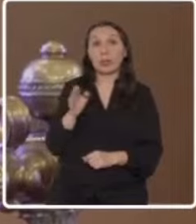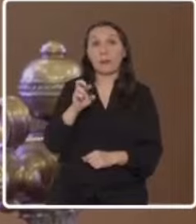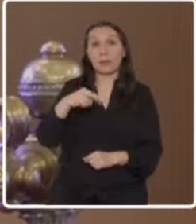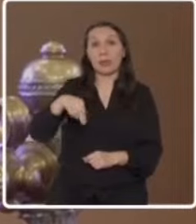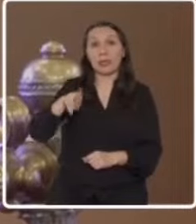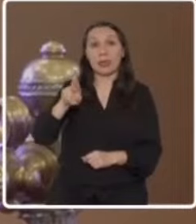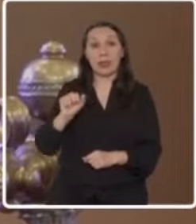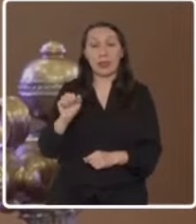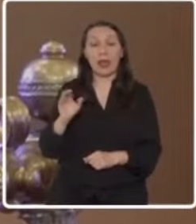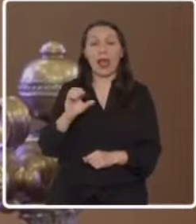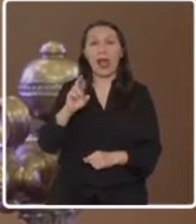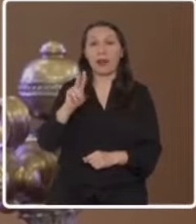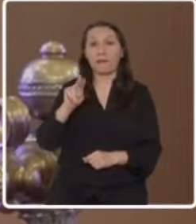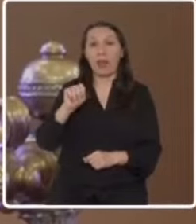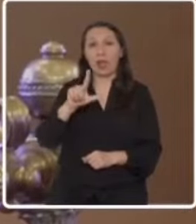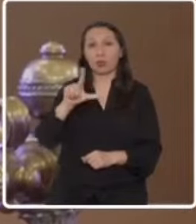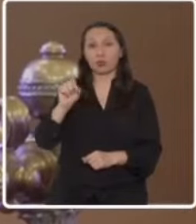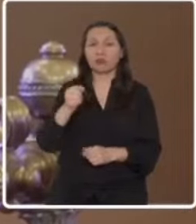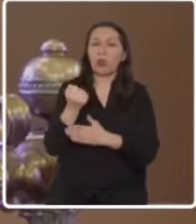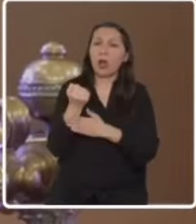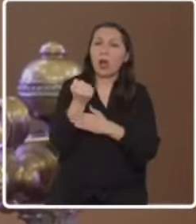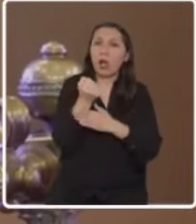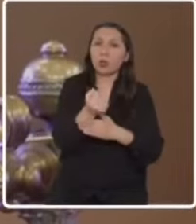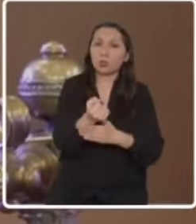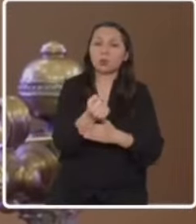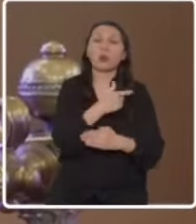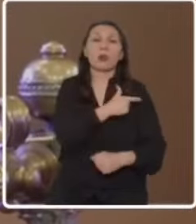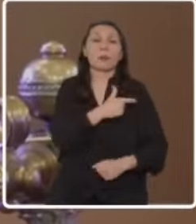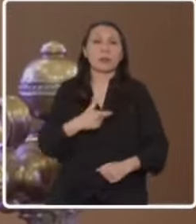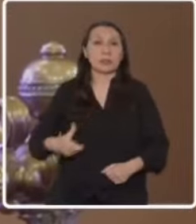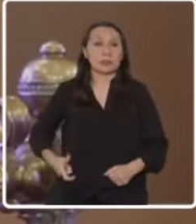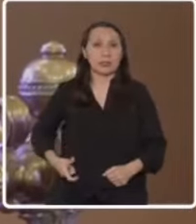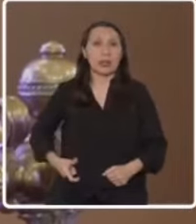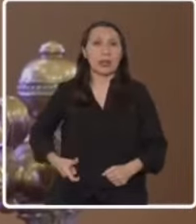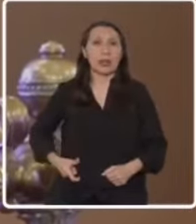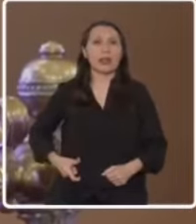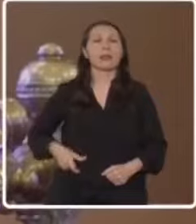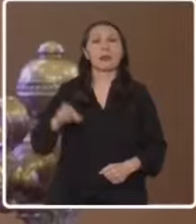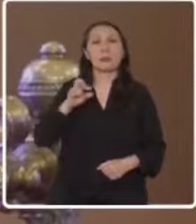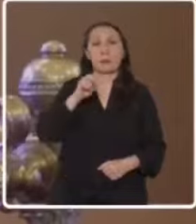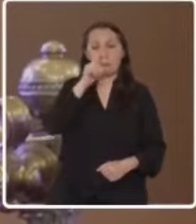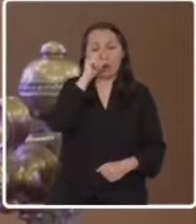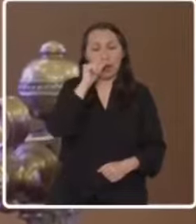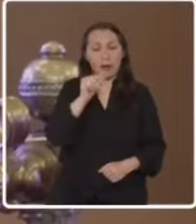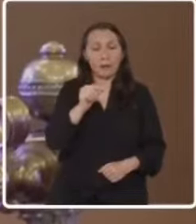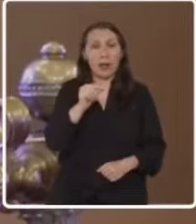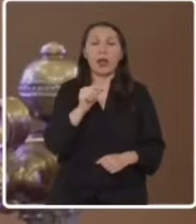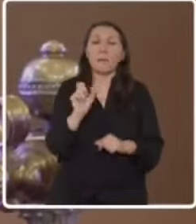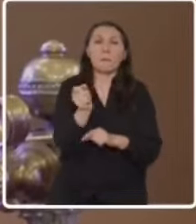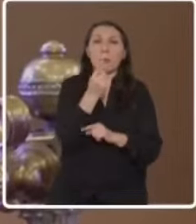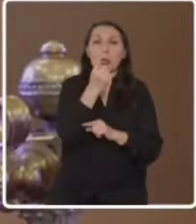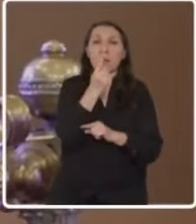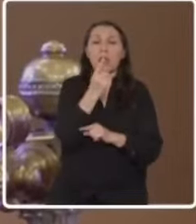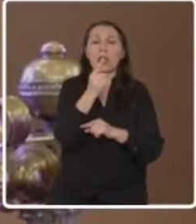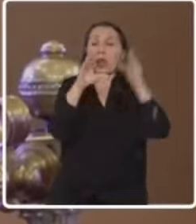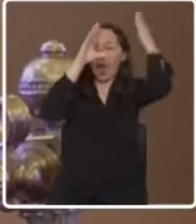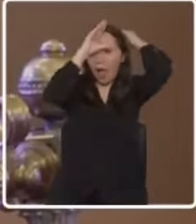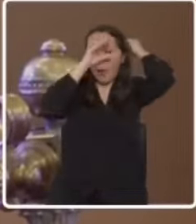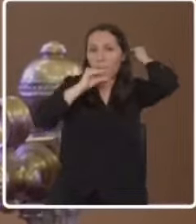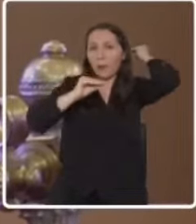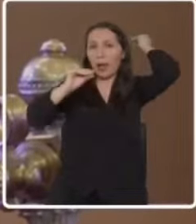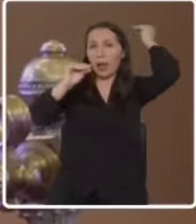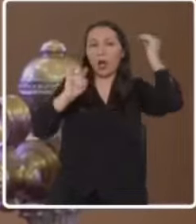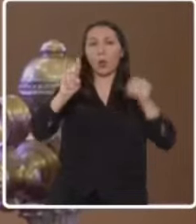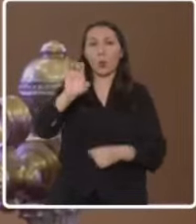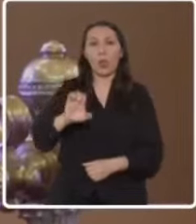Carvallo fue un gran colaborador del gobierno del presidente Frei Montalva, sirviendo primero como embajador ante